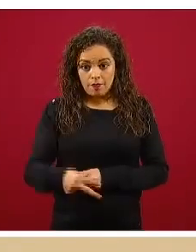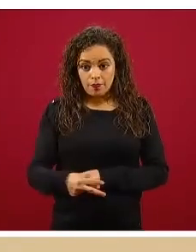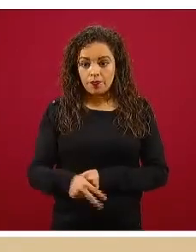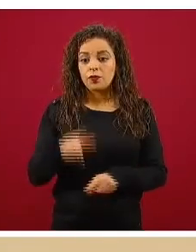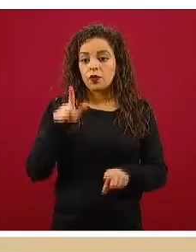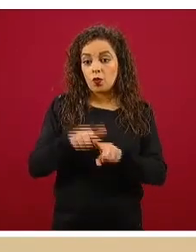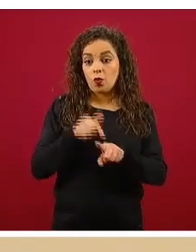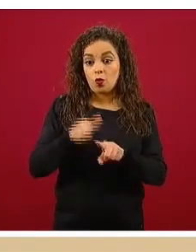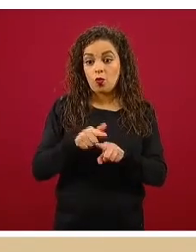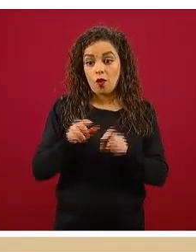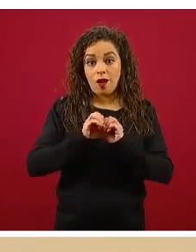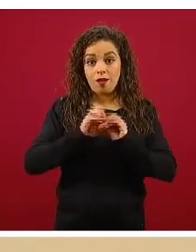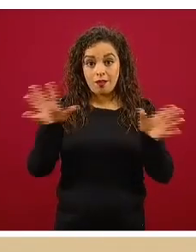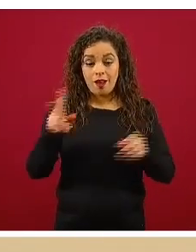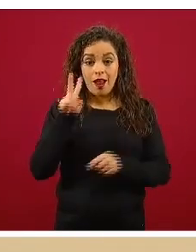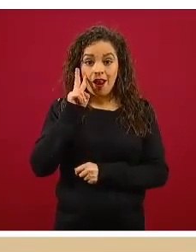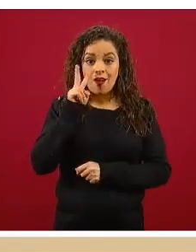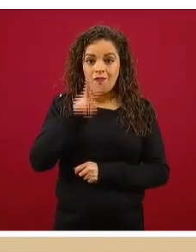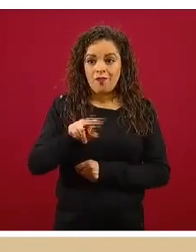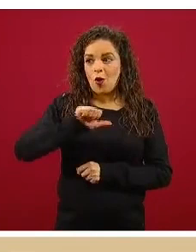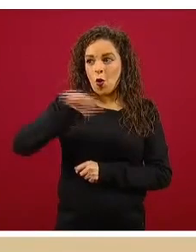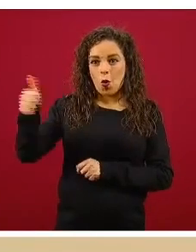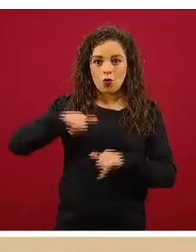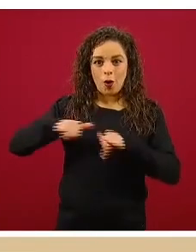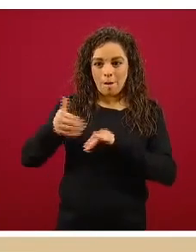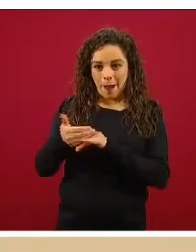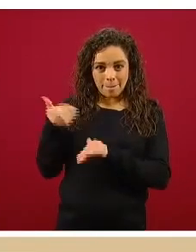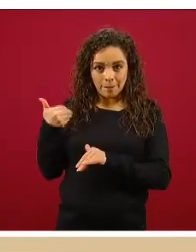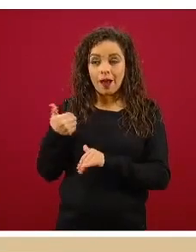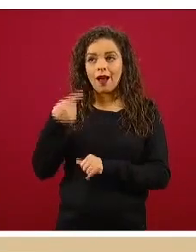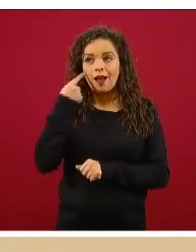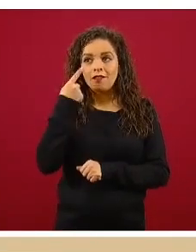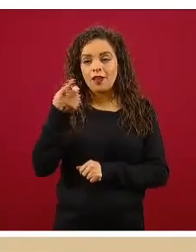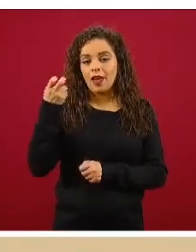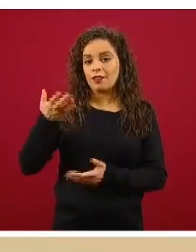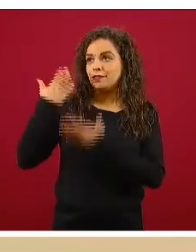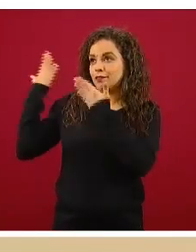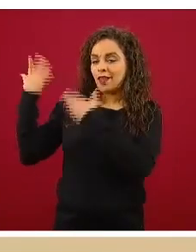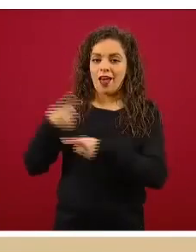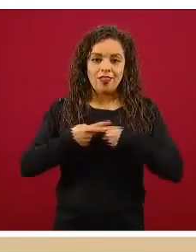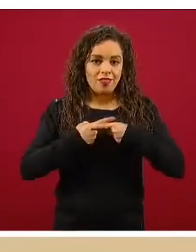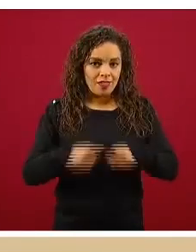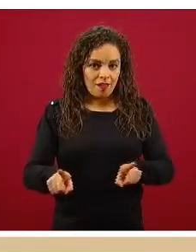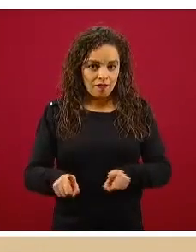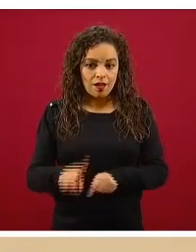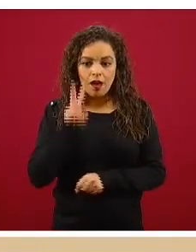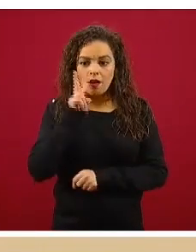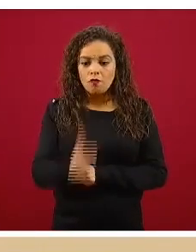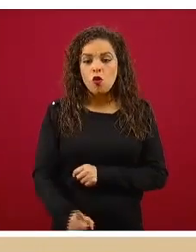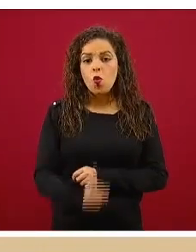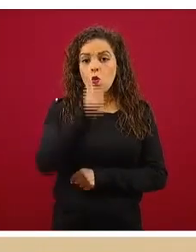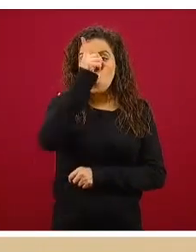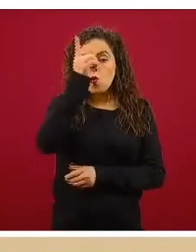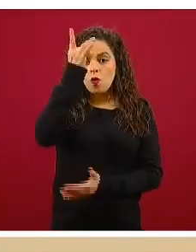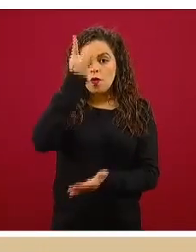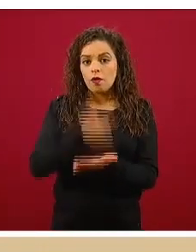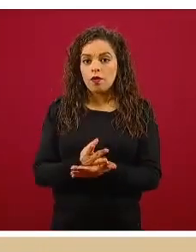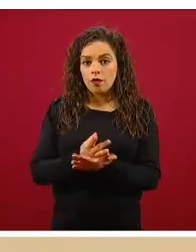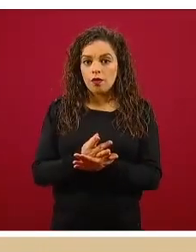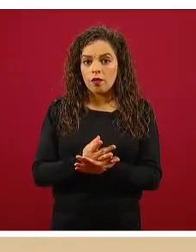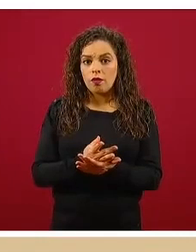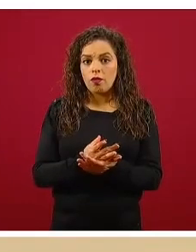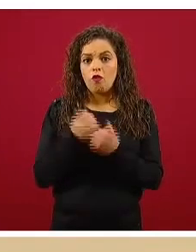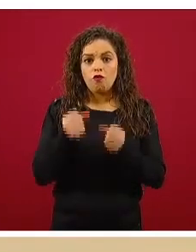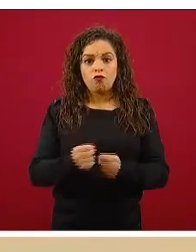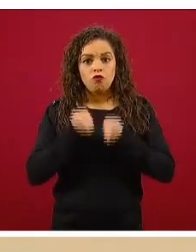primer mapa. Y bueno, aquí tenemos prácticamente solo una entidad federativa que